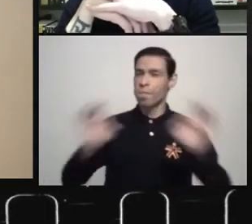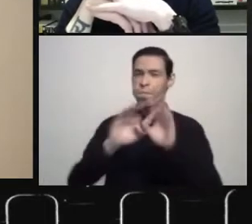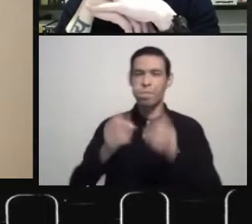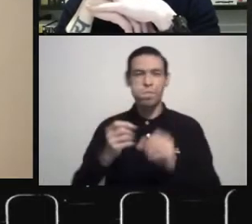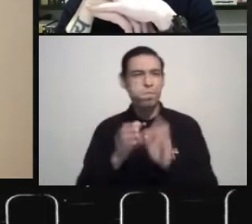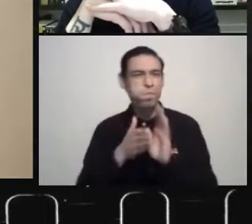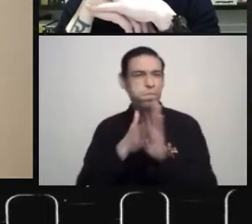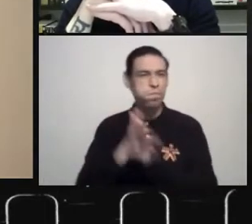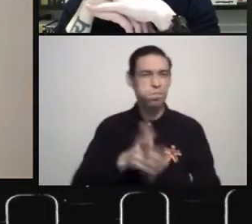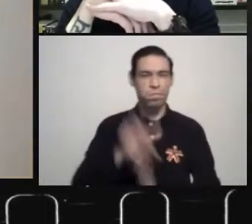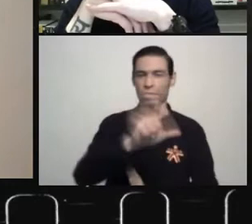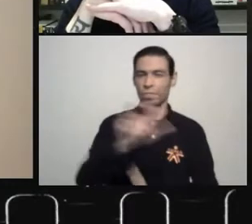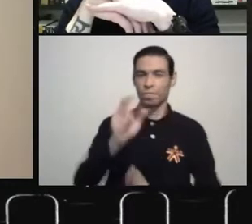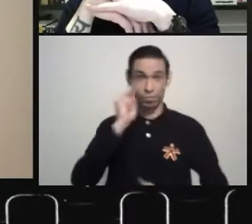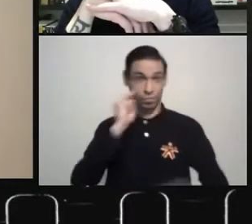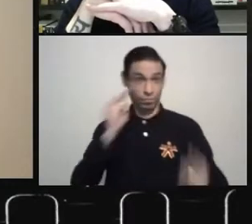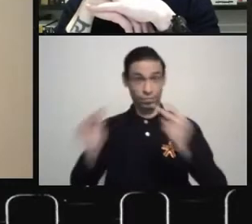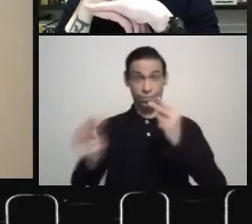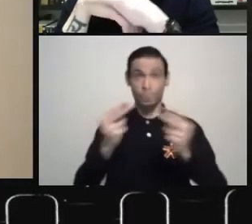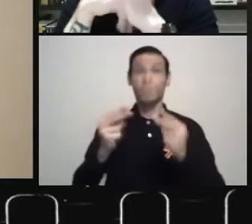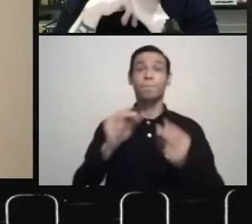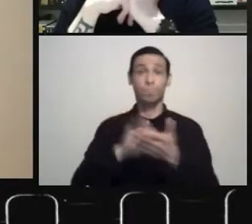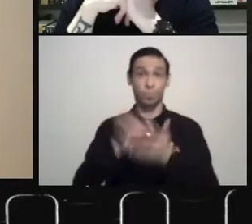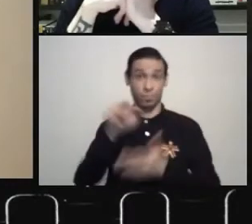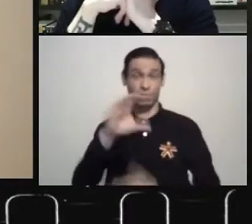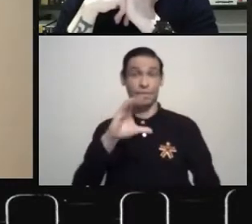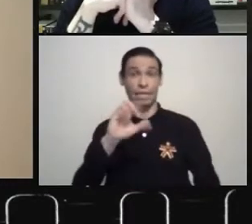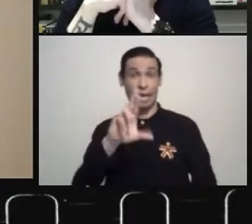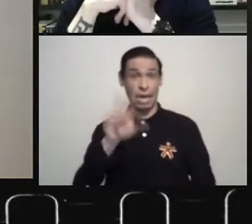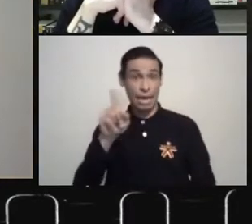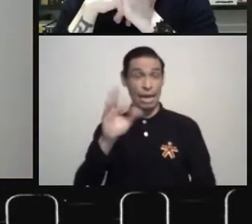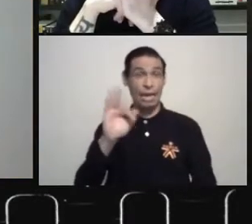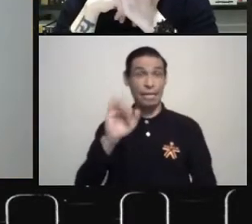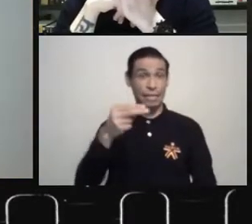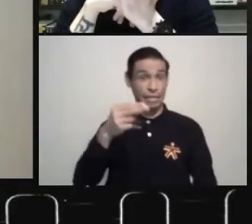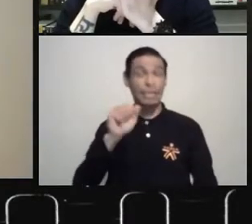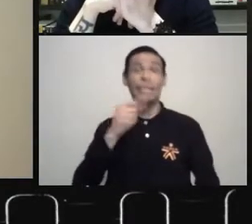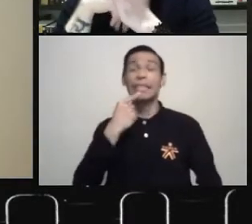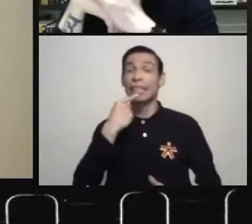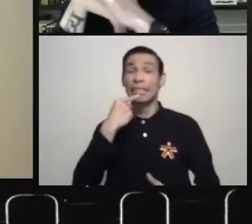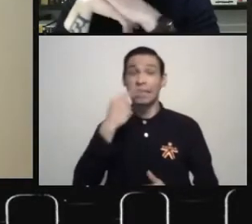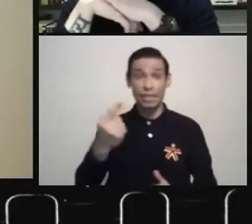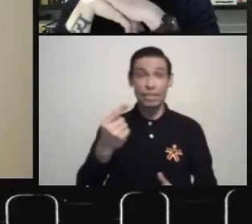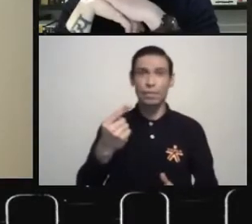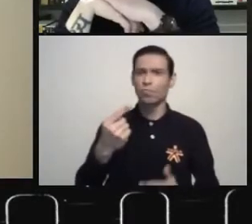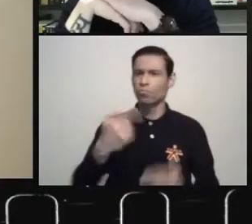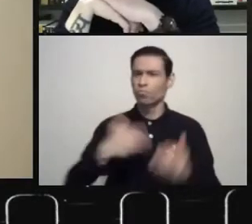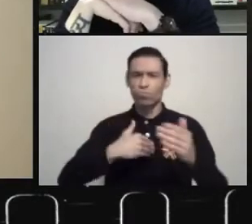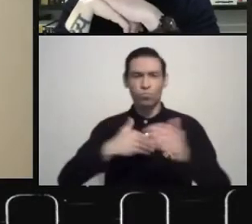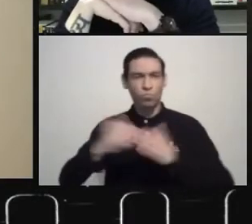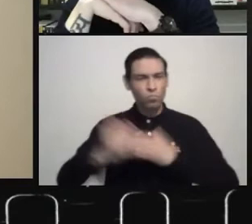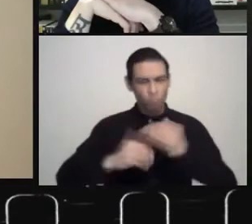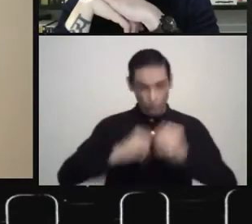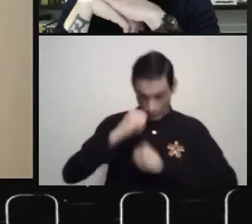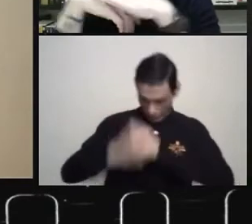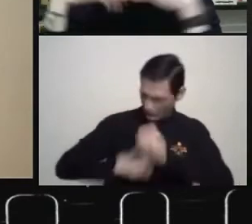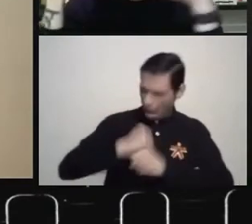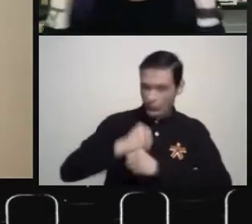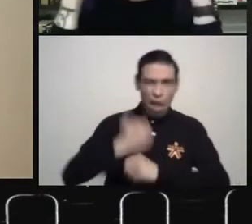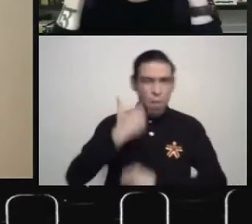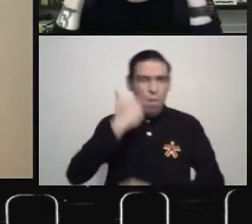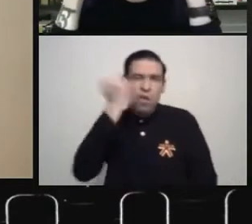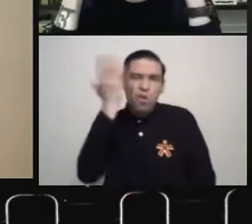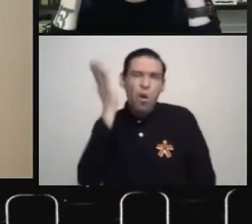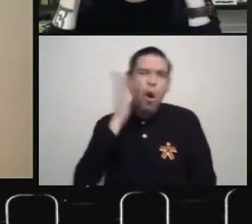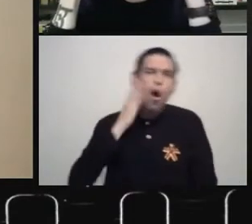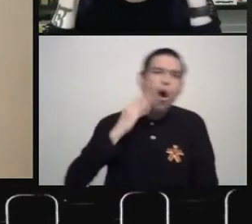nos están escuchando, y miren que lo dice Cristian justamente, es... Usted puede tener la edad que tenga, pero si tiene claro lo que quiere, el actor